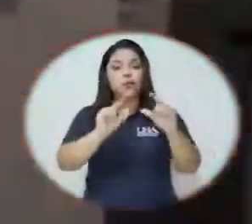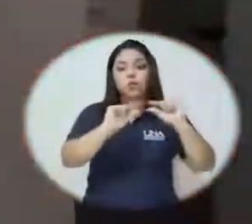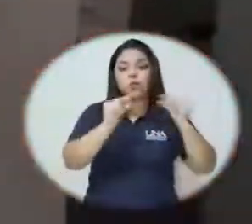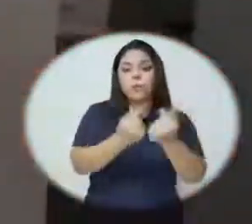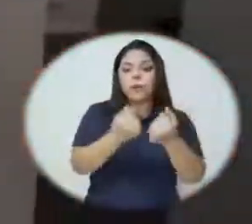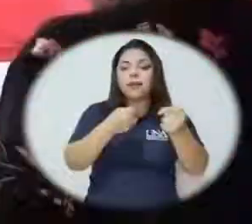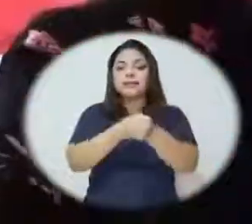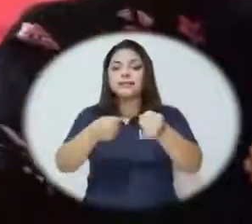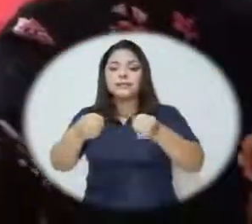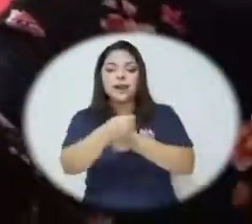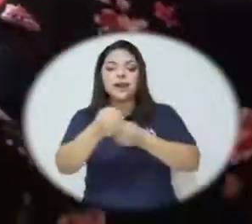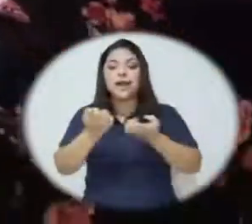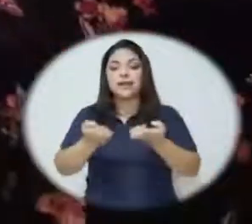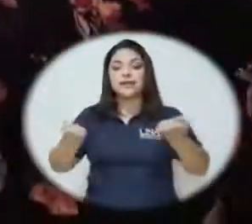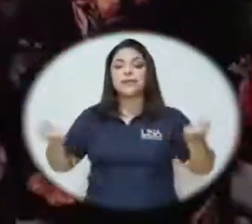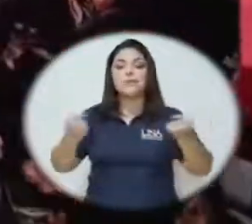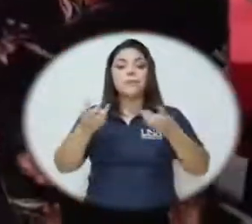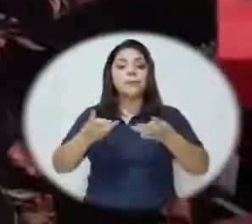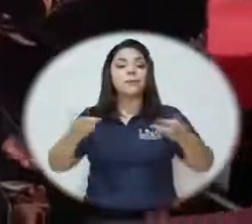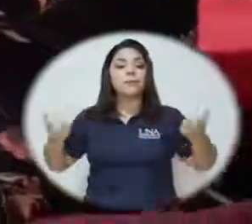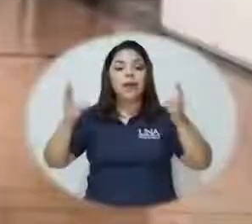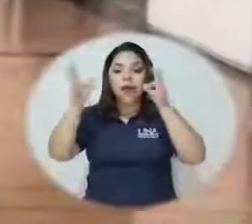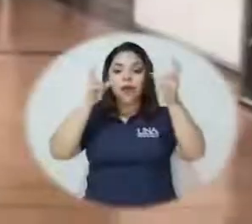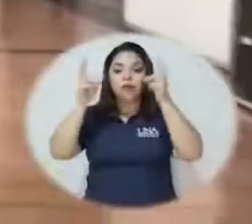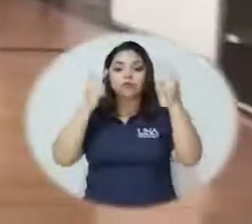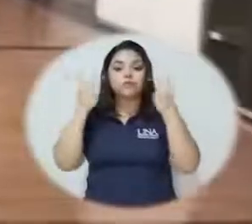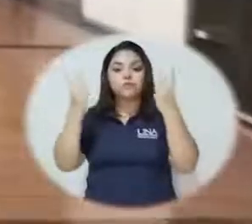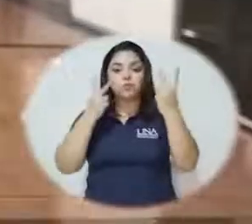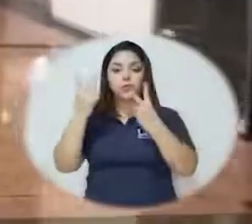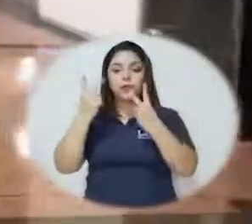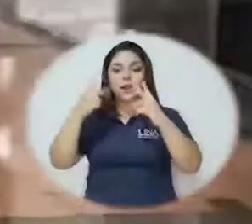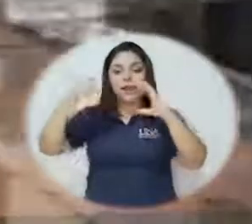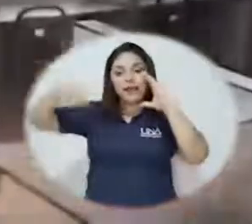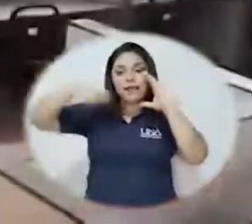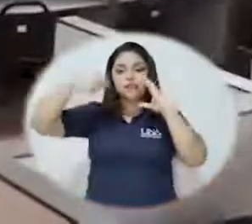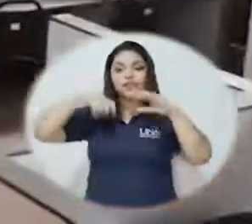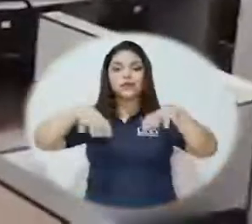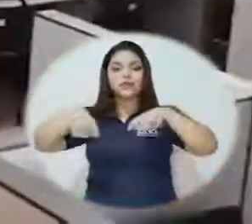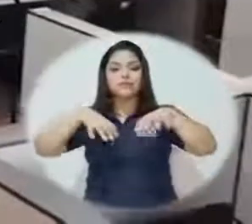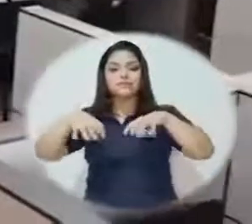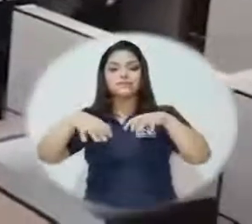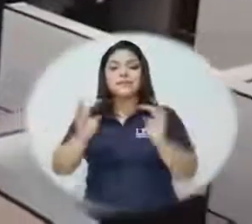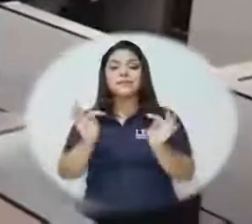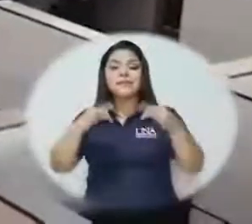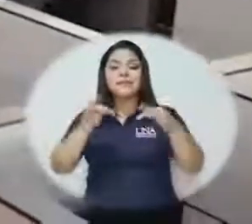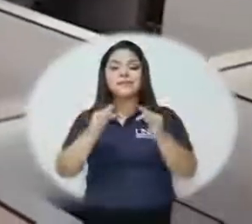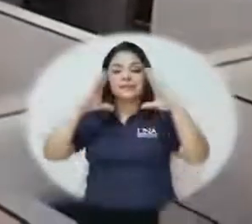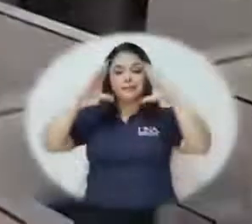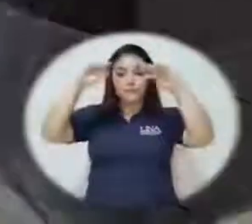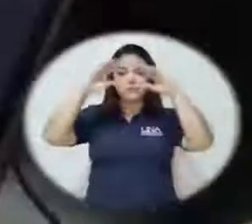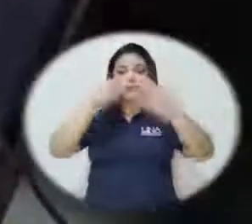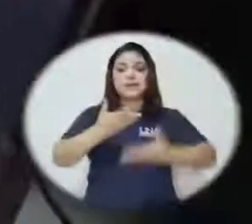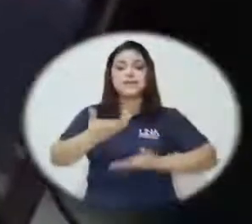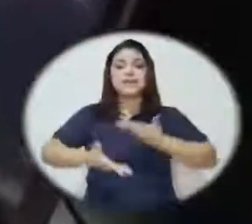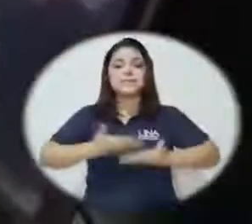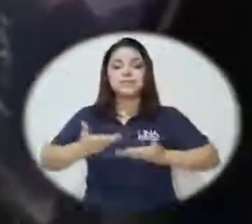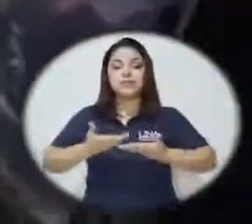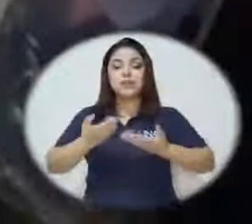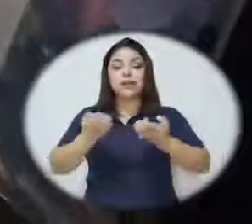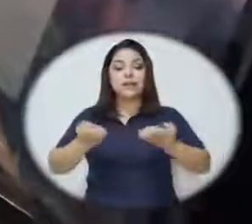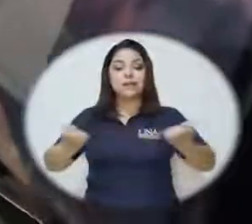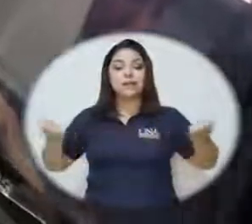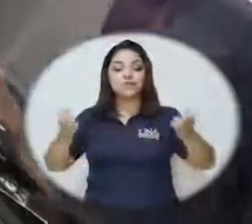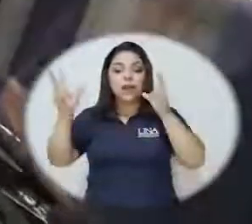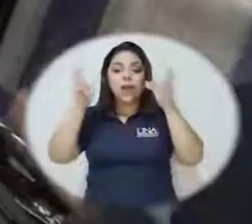grupal, salas, equipo y material audiovisual, grabación de actividades, talleres informativos de los servicios y